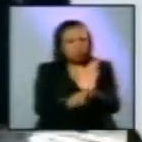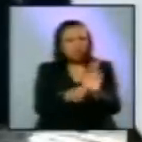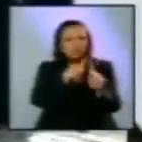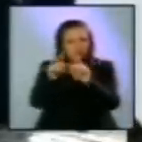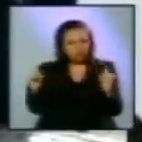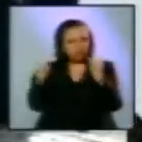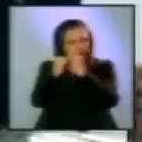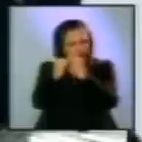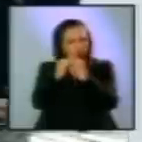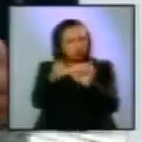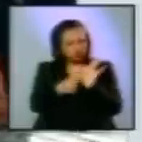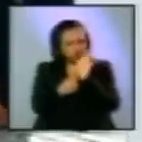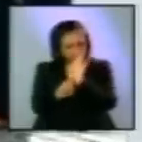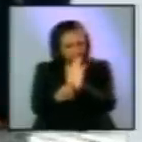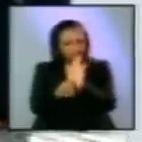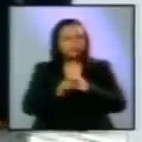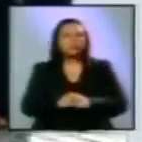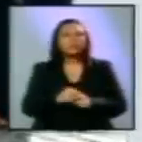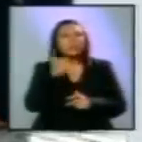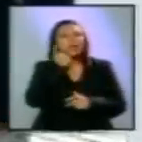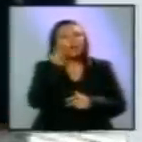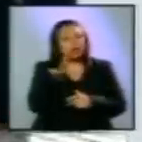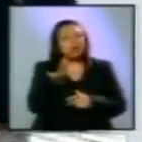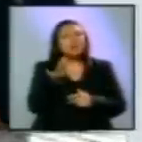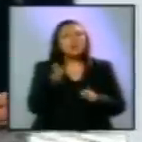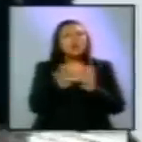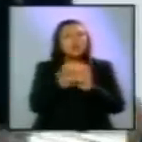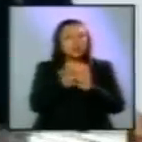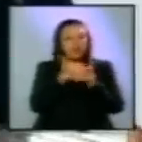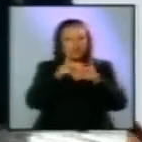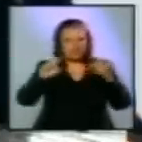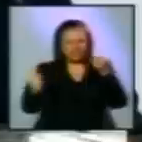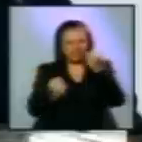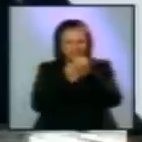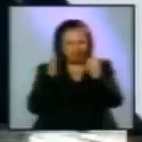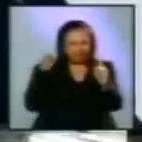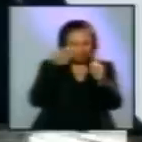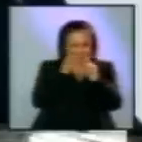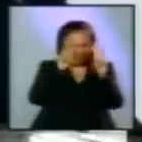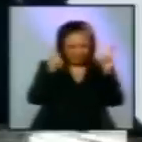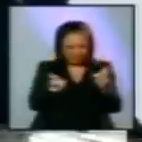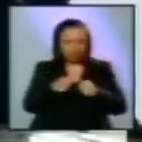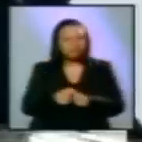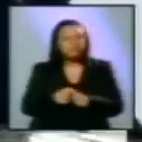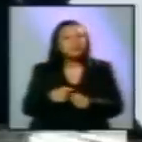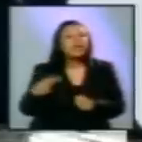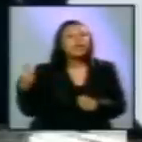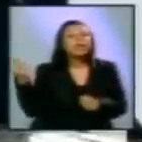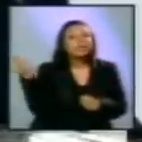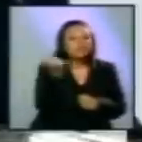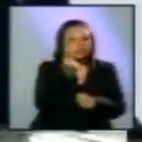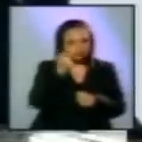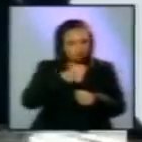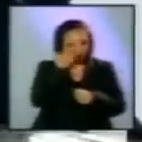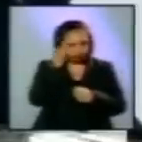instancias correspondientes. Quiero regresar ahora al desarrollo sustentable. Necesitamos y me comprometo a cumplir el